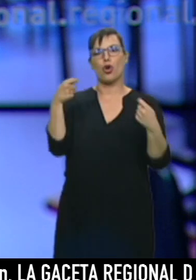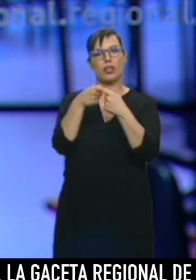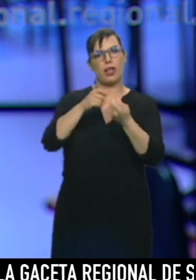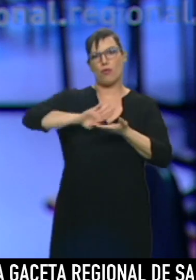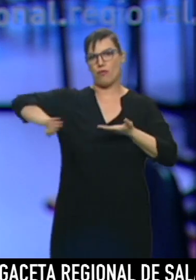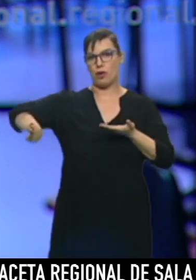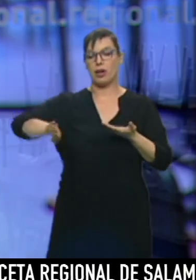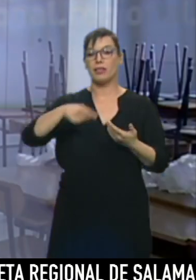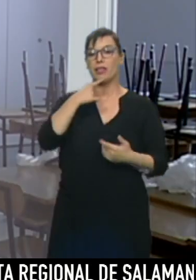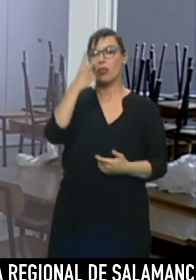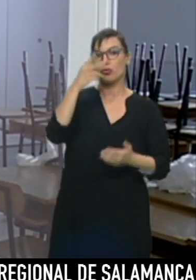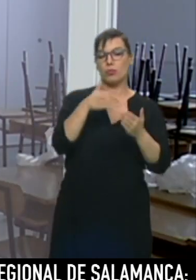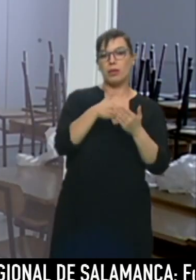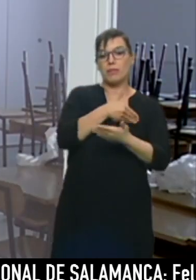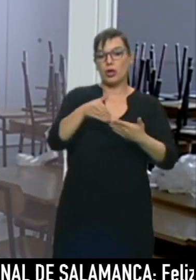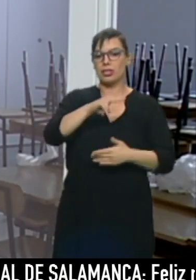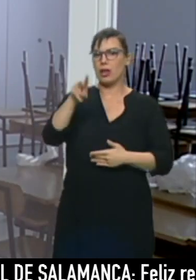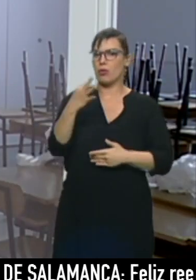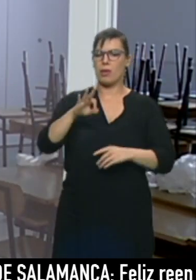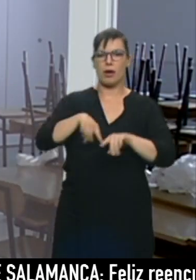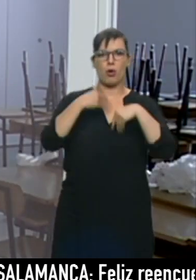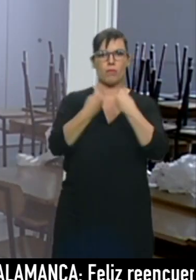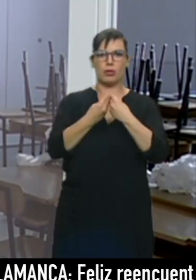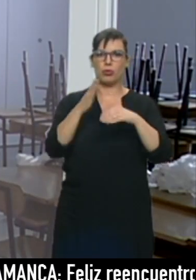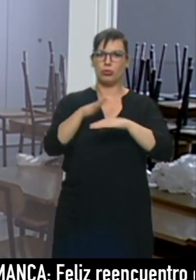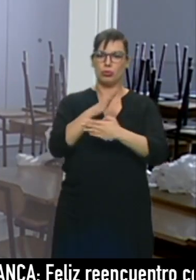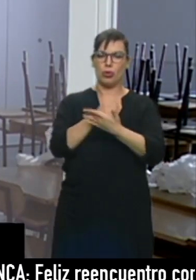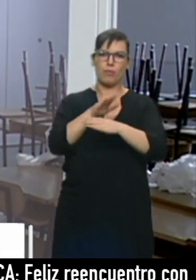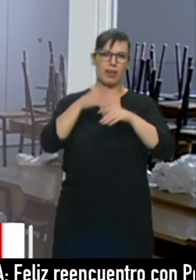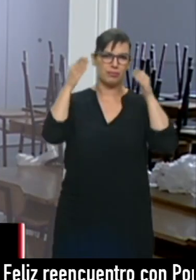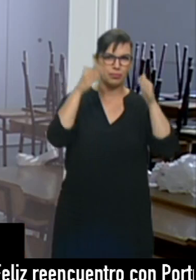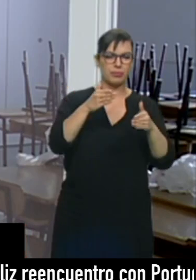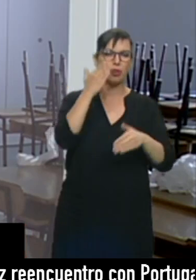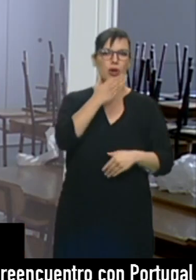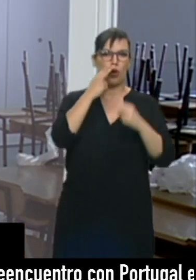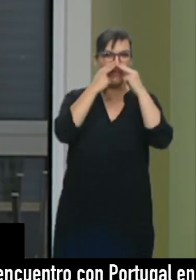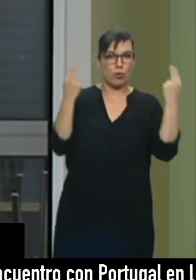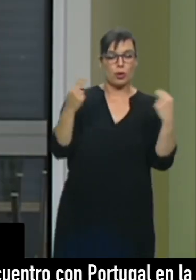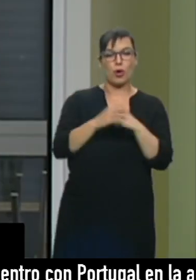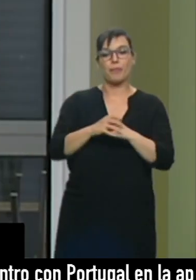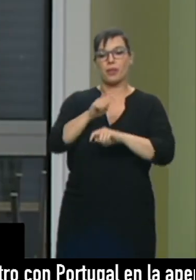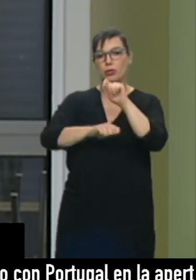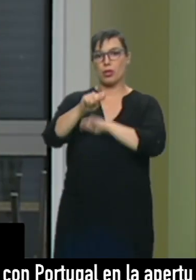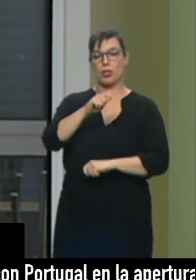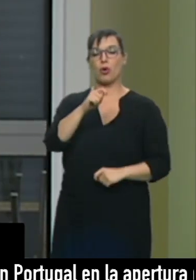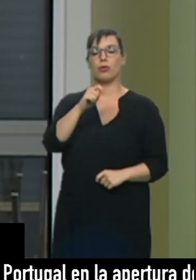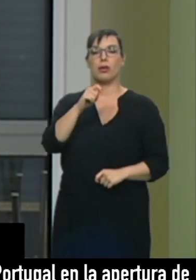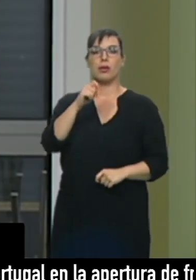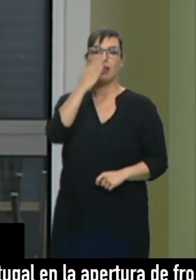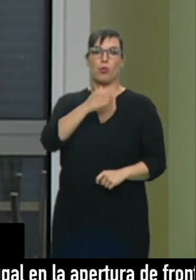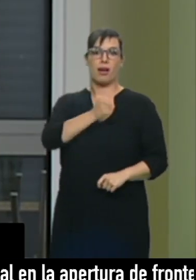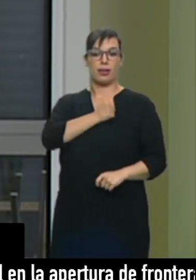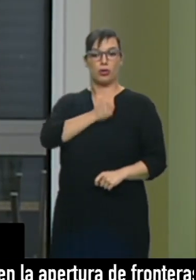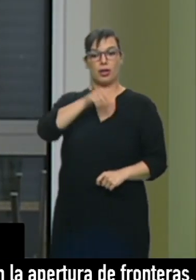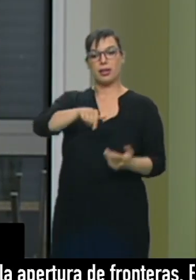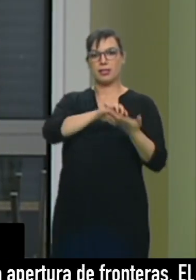millones de euros para la enseñanza se destinen íntegramente a la escuela pública. Desde escuelas católicas de Castilla y León han manifestado su